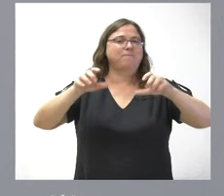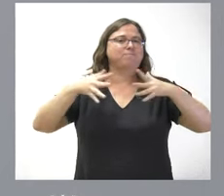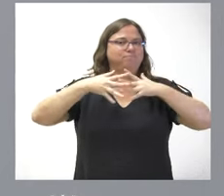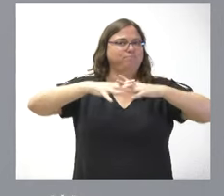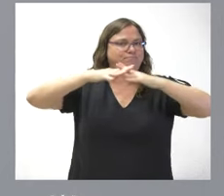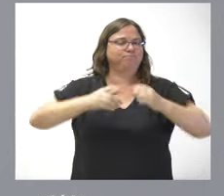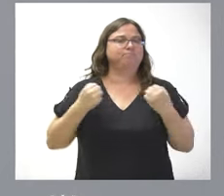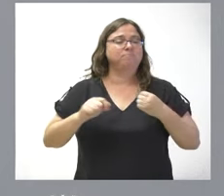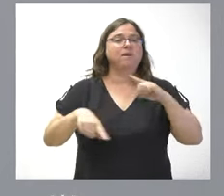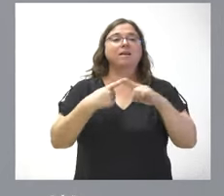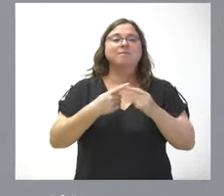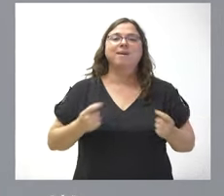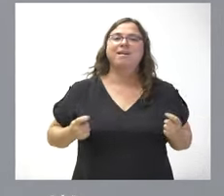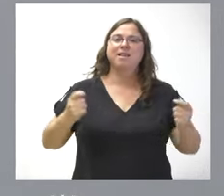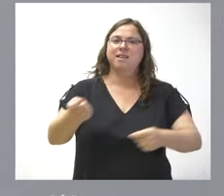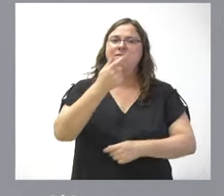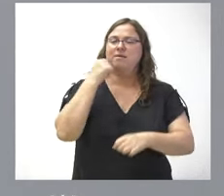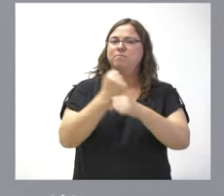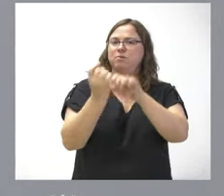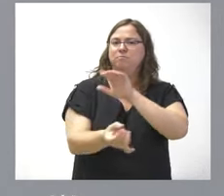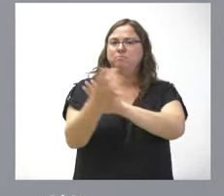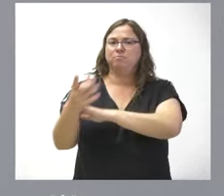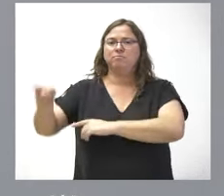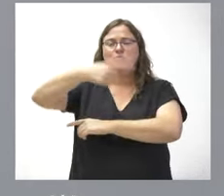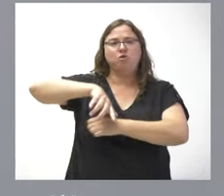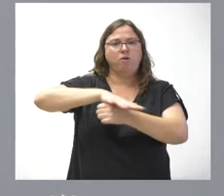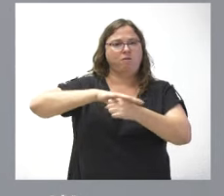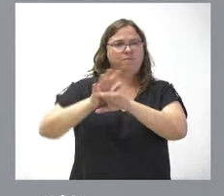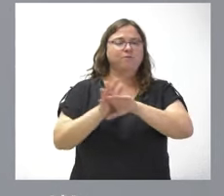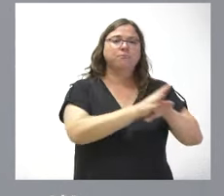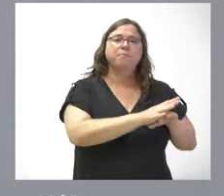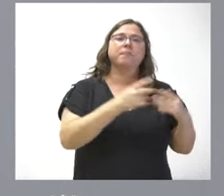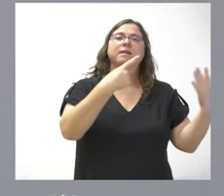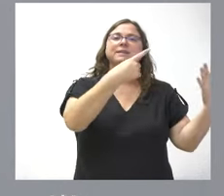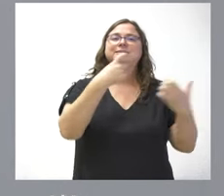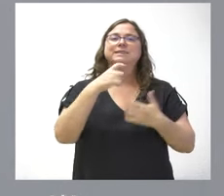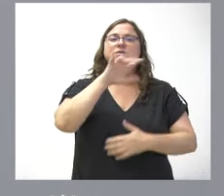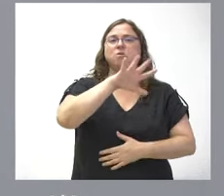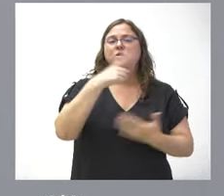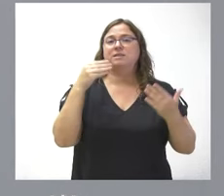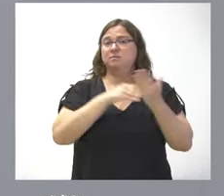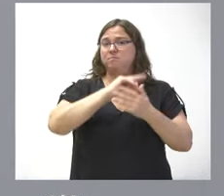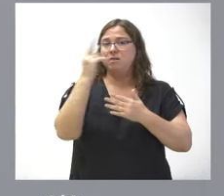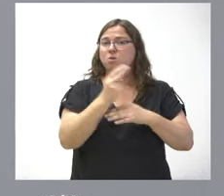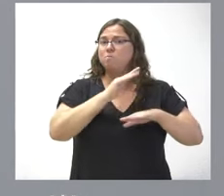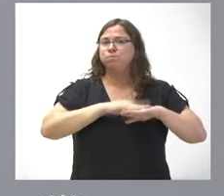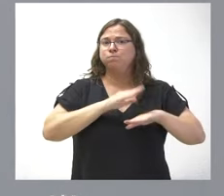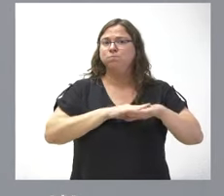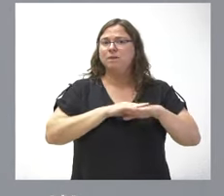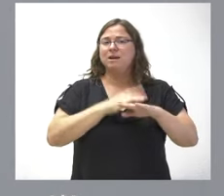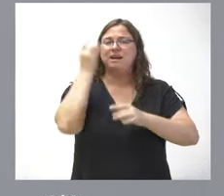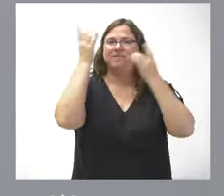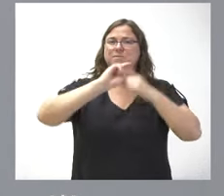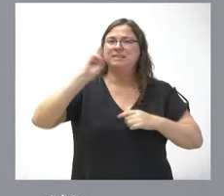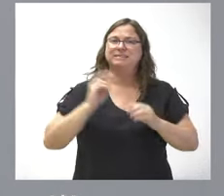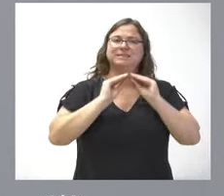creación de empleo en todas estas actividades 656,000 eur se destina para diversas actividades de